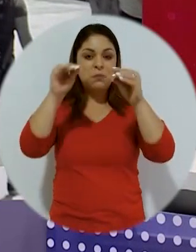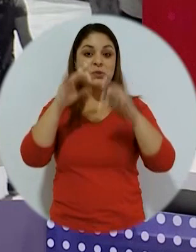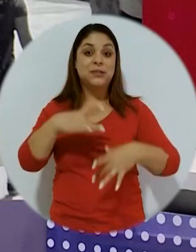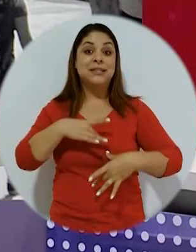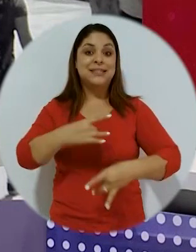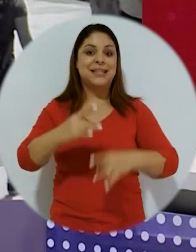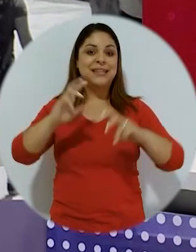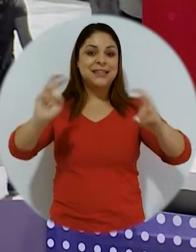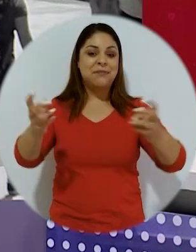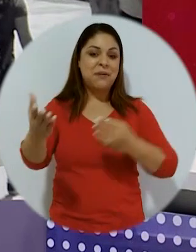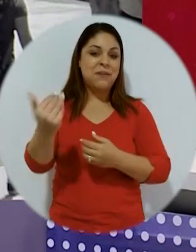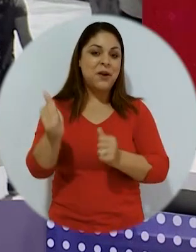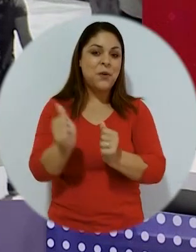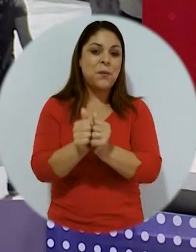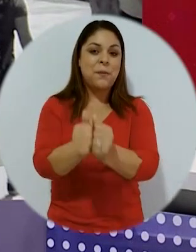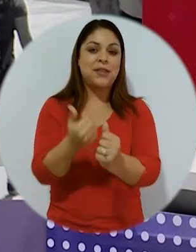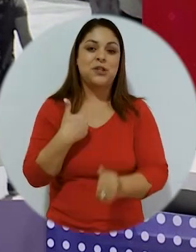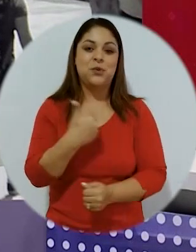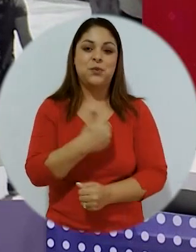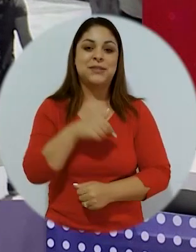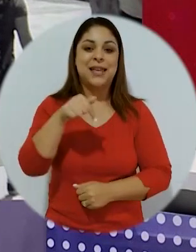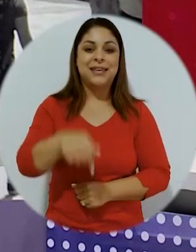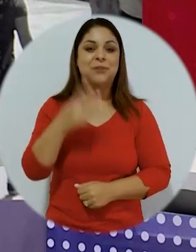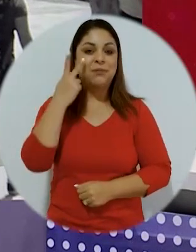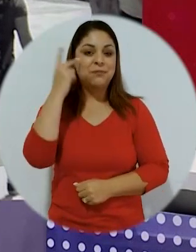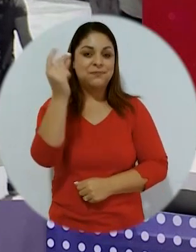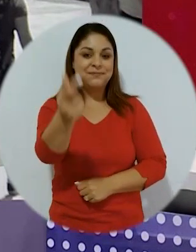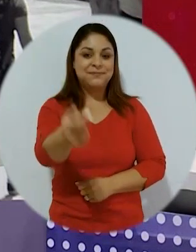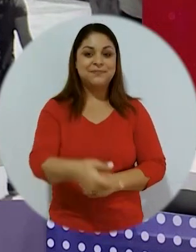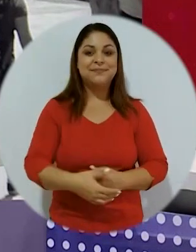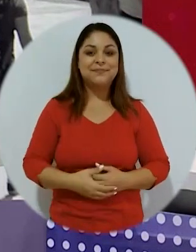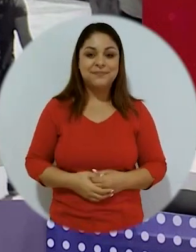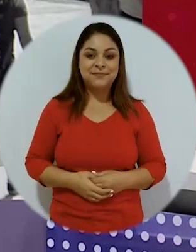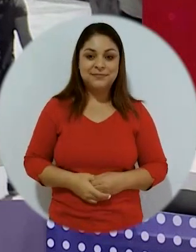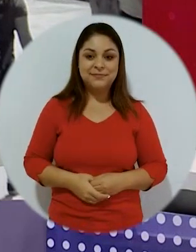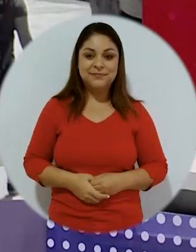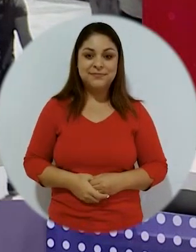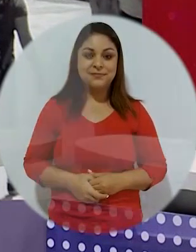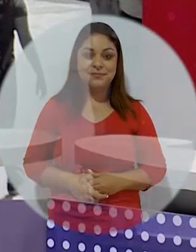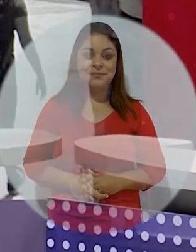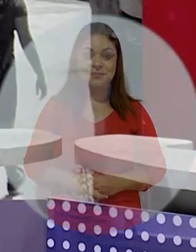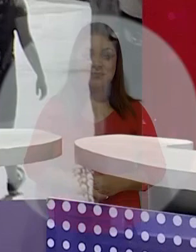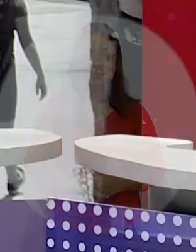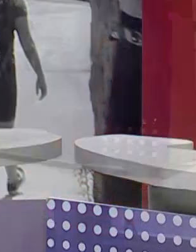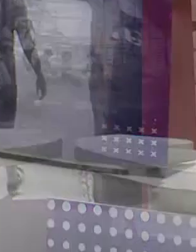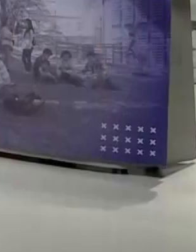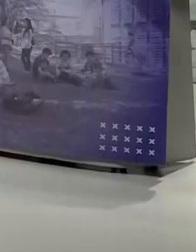semana con otro interesante tema. Acompáñenos aquí en Una Mirada. Hasta pronto.